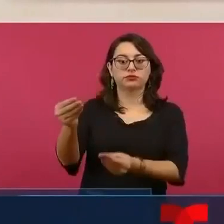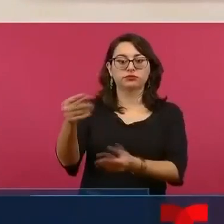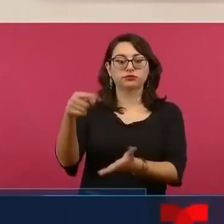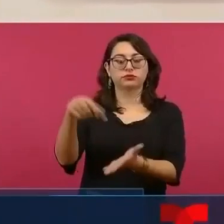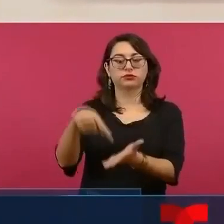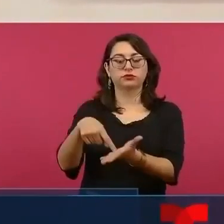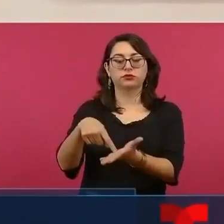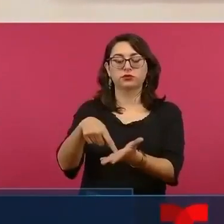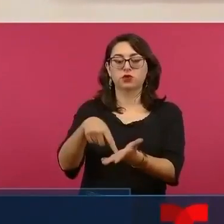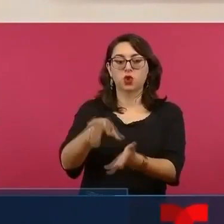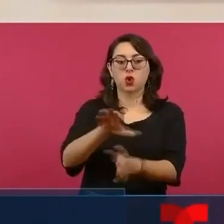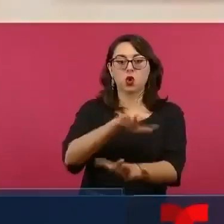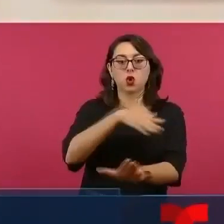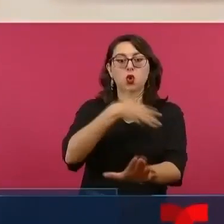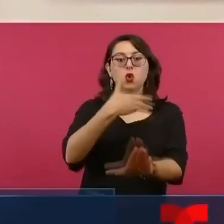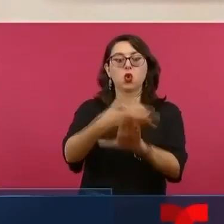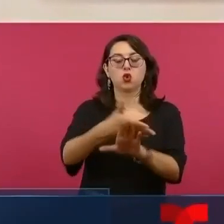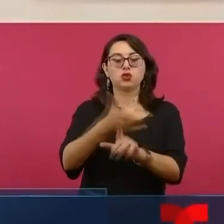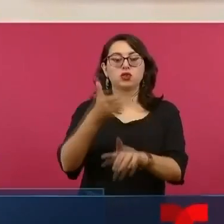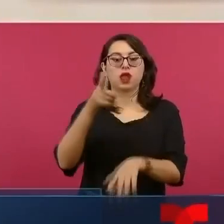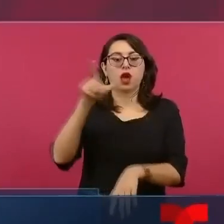del gobernador de Texas.